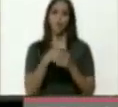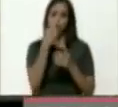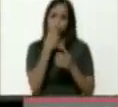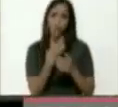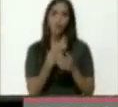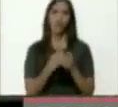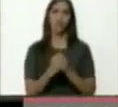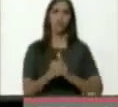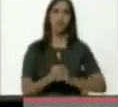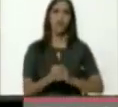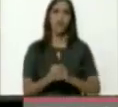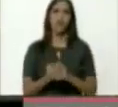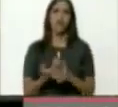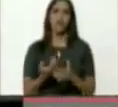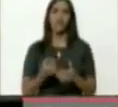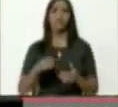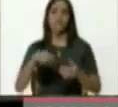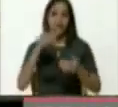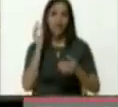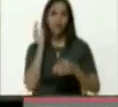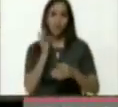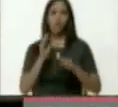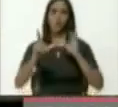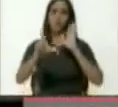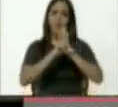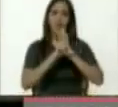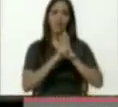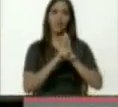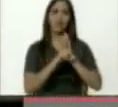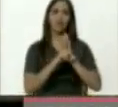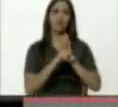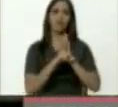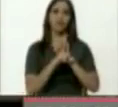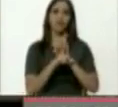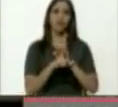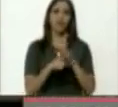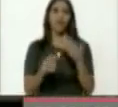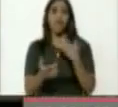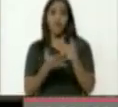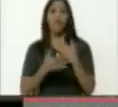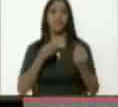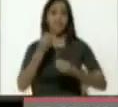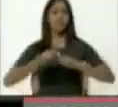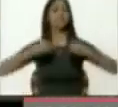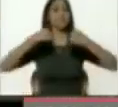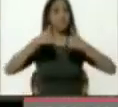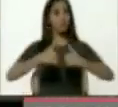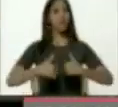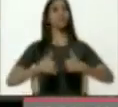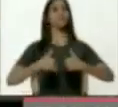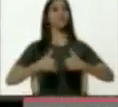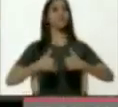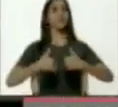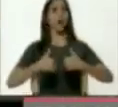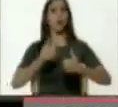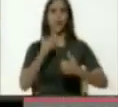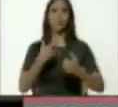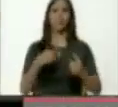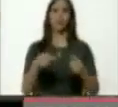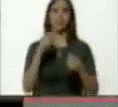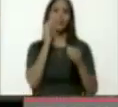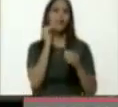actuó conforme a la ley, creo que técnicamente lo ha hecho bien, como han dicho otros expertos